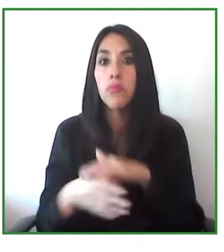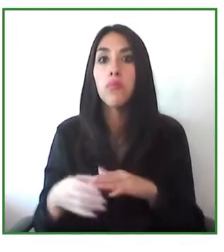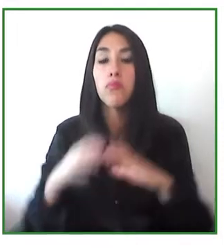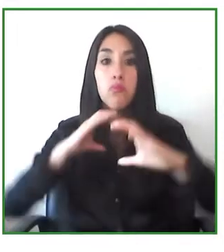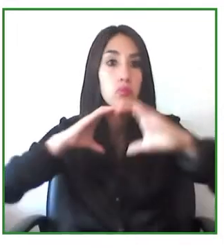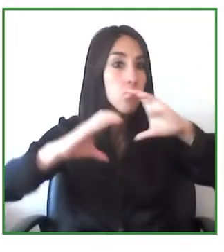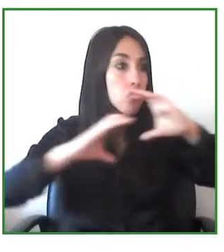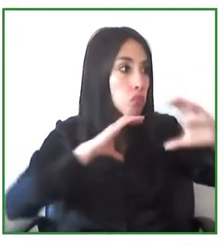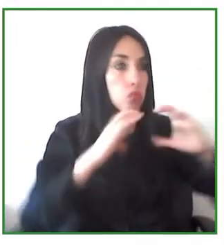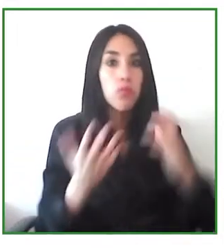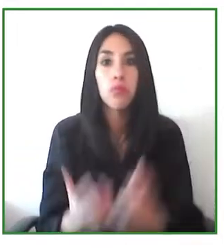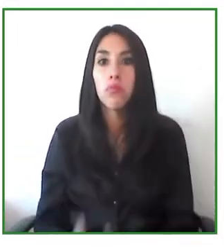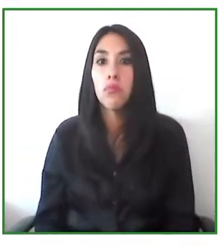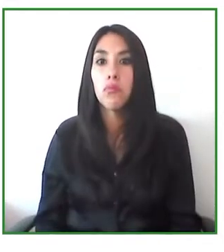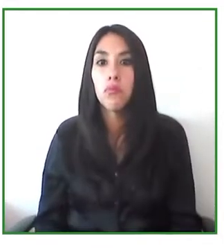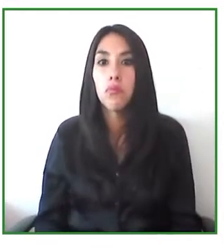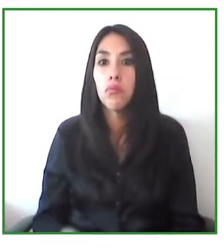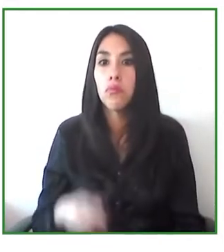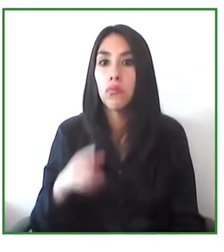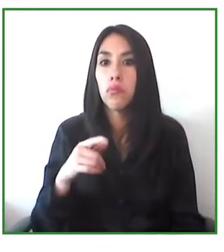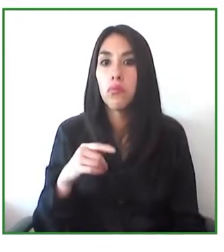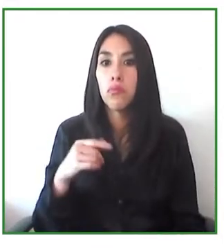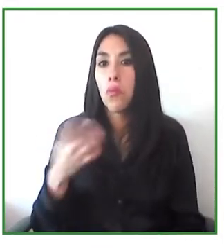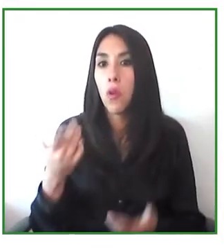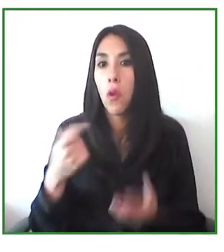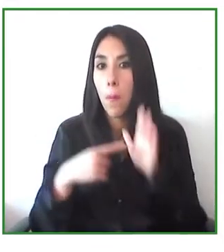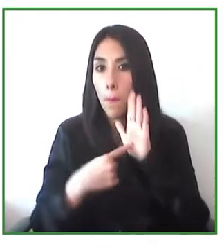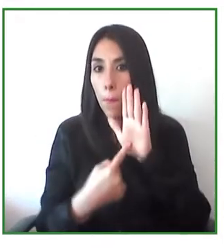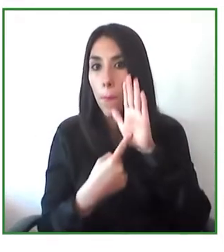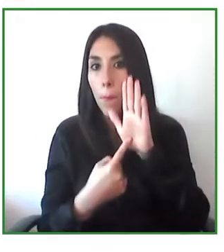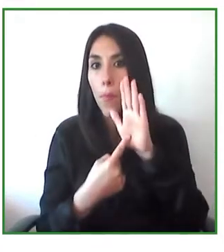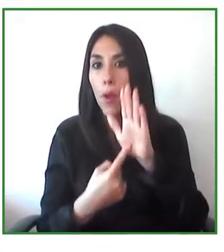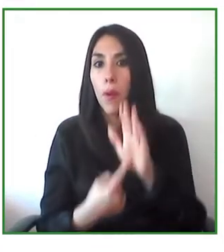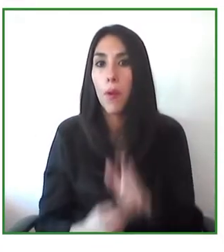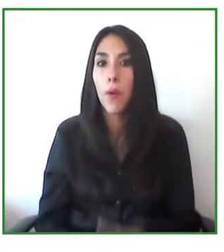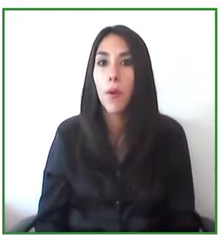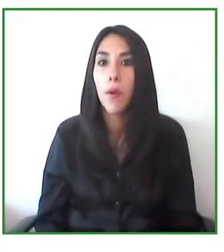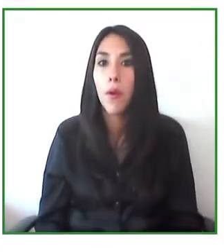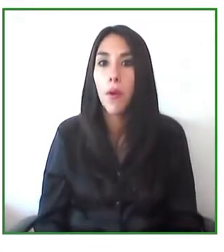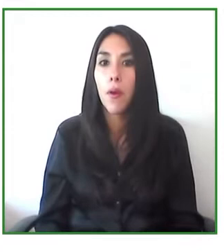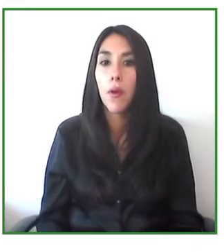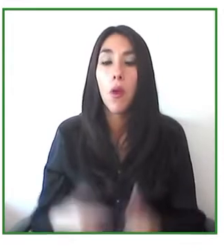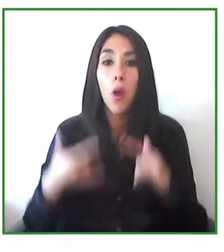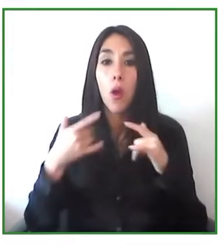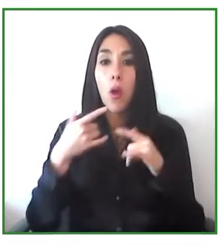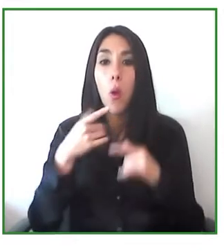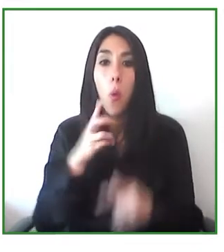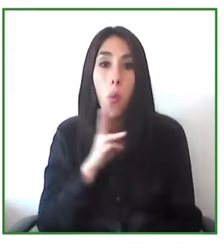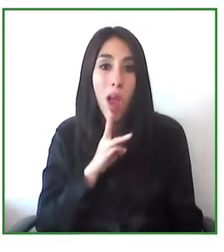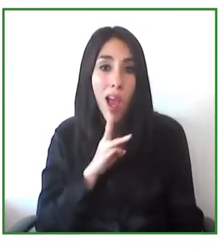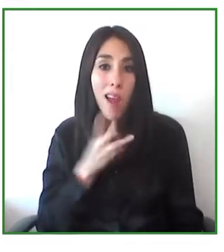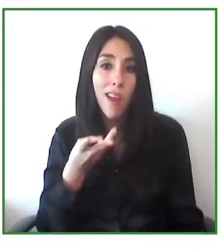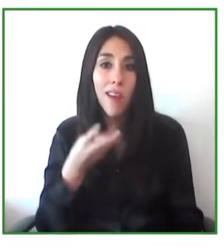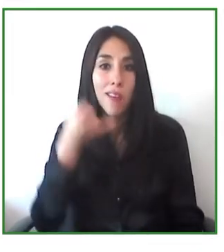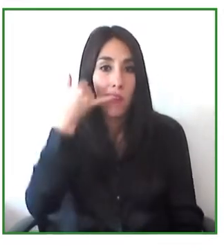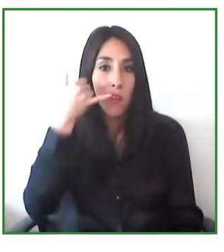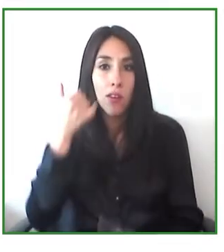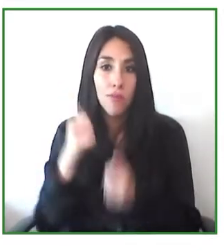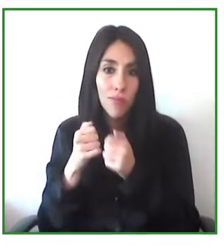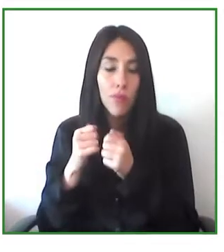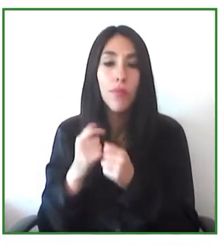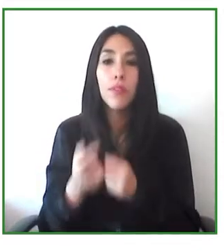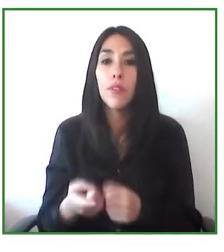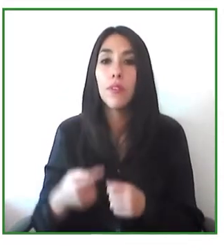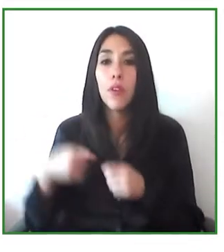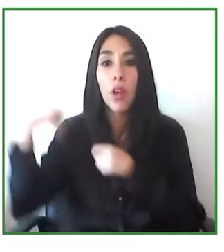de señas. Por ejemplo, por el WhatsApp pueden hacer un video y pueden mandar la comunicación, así como la población